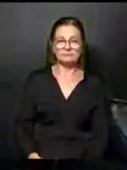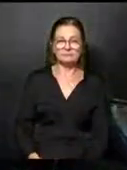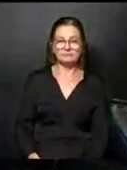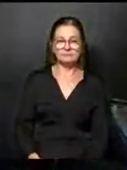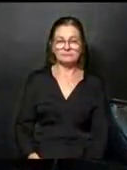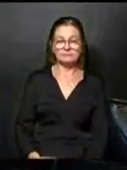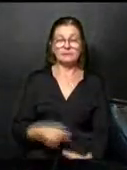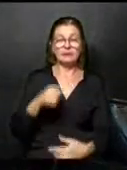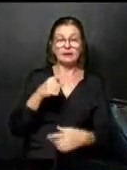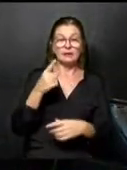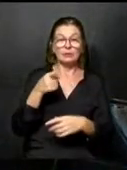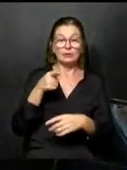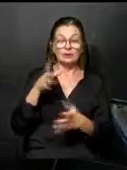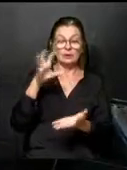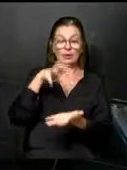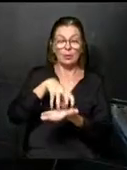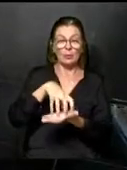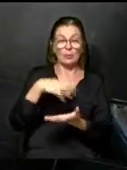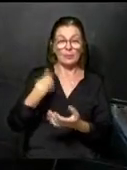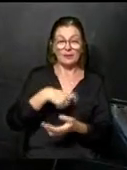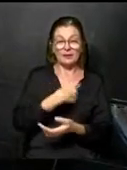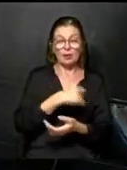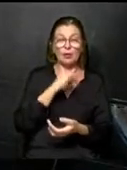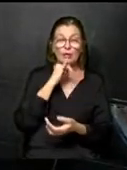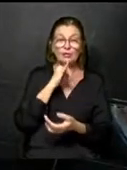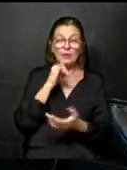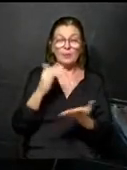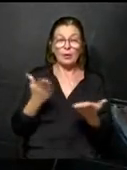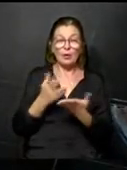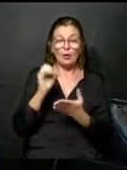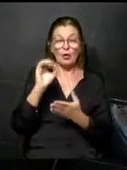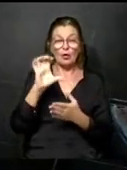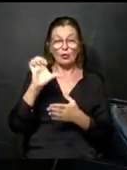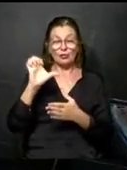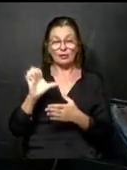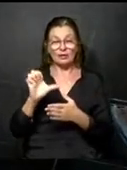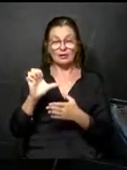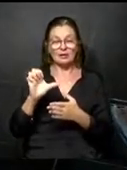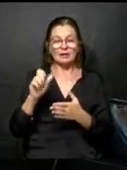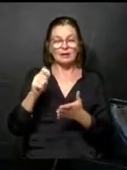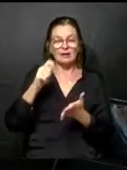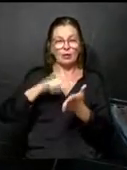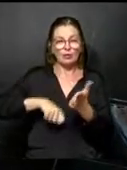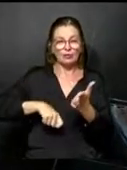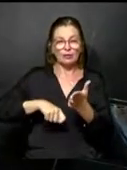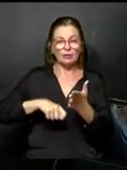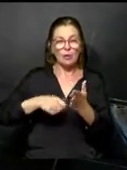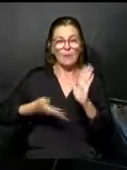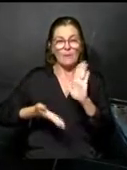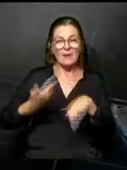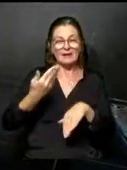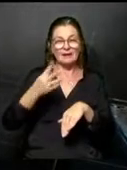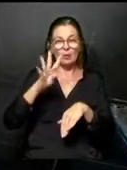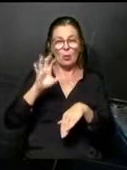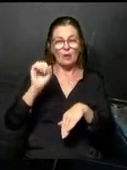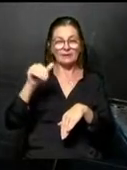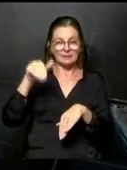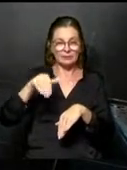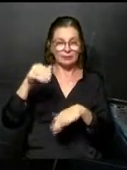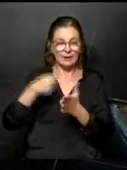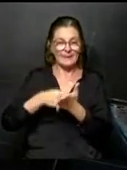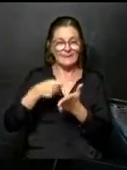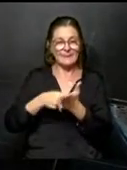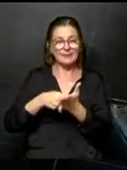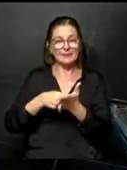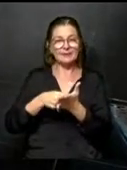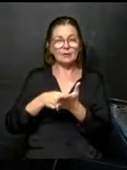Bueno, esto pasaba ayer en el Palacio Peñarol. Les contamos ahora que OCE renovó el contrato por más de 40 millones de pesos